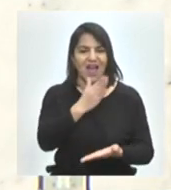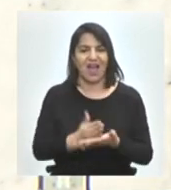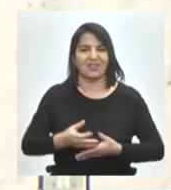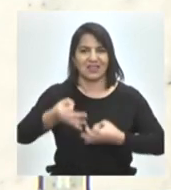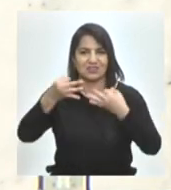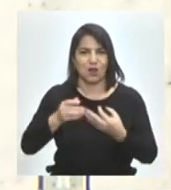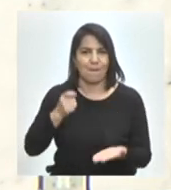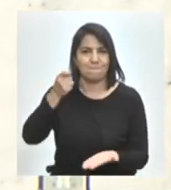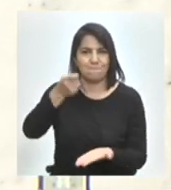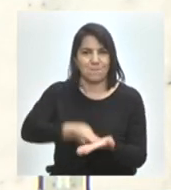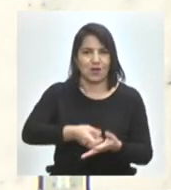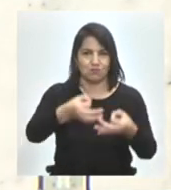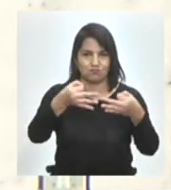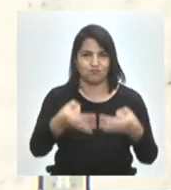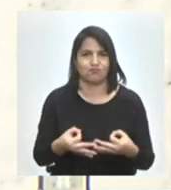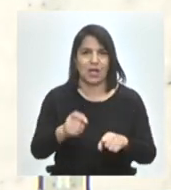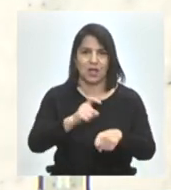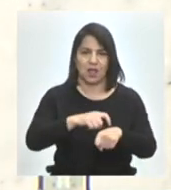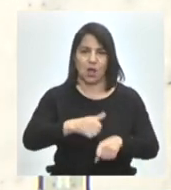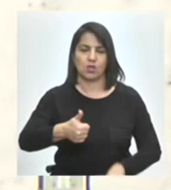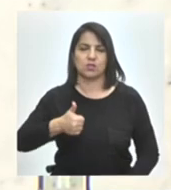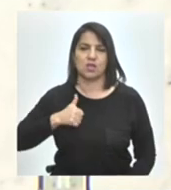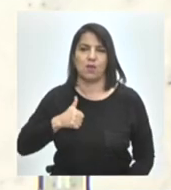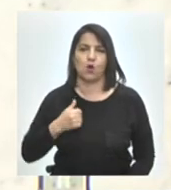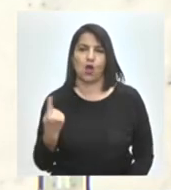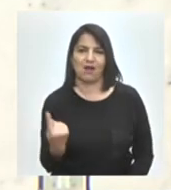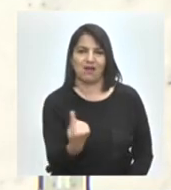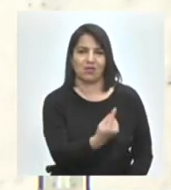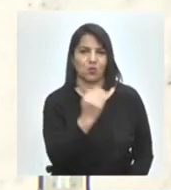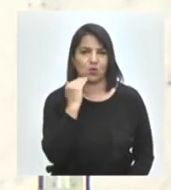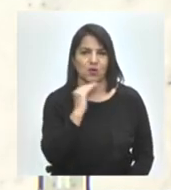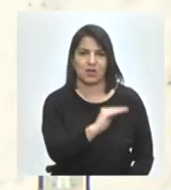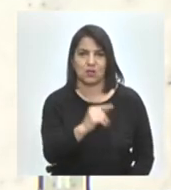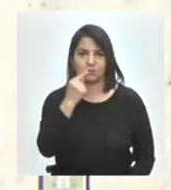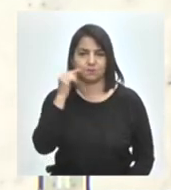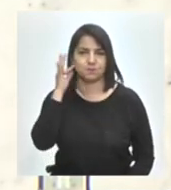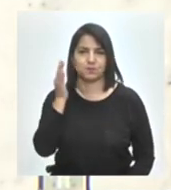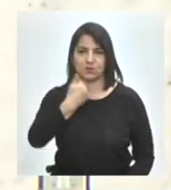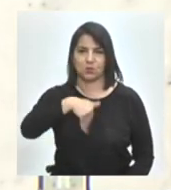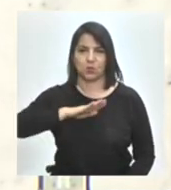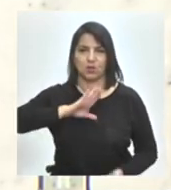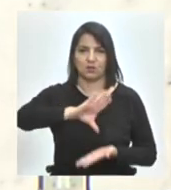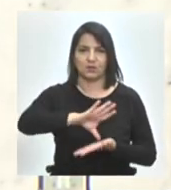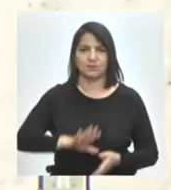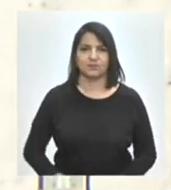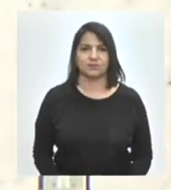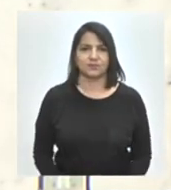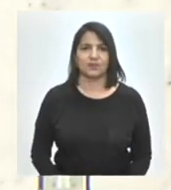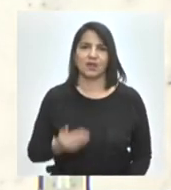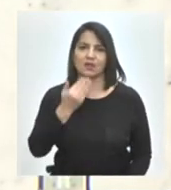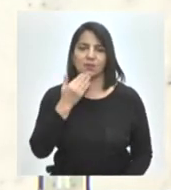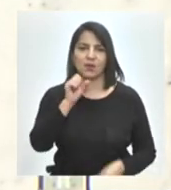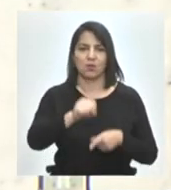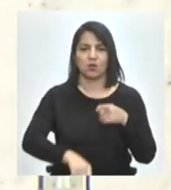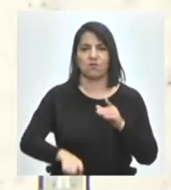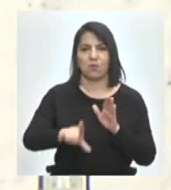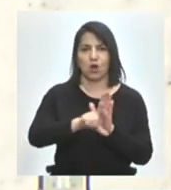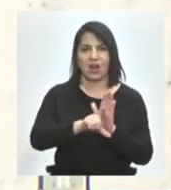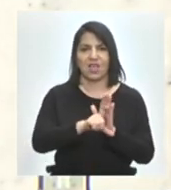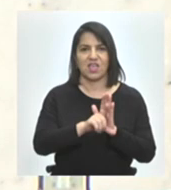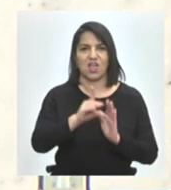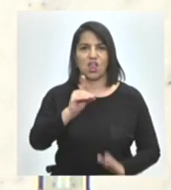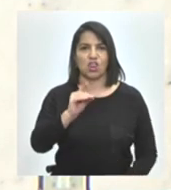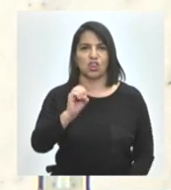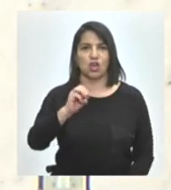pago efectivo y oportuno a cada niño y a cada niña en nuestro país. También aprobamos la Ley Dominga,